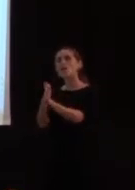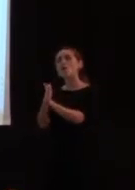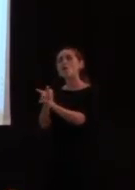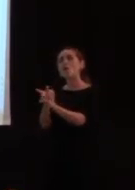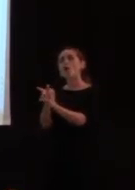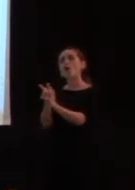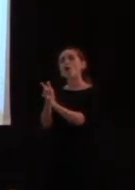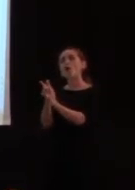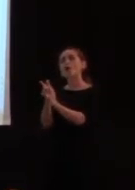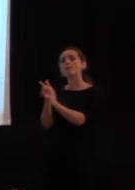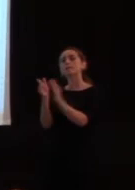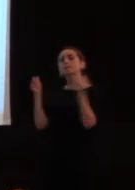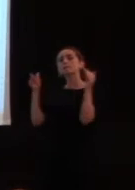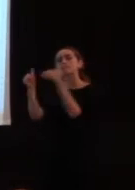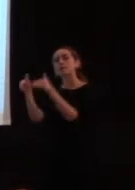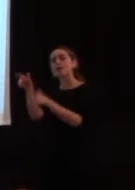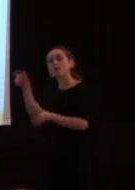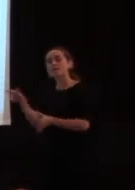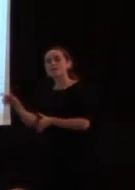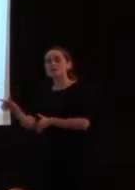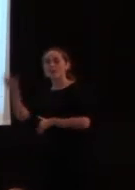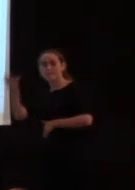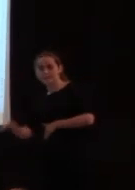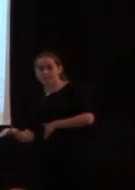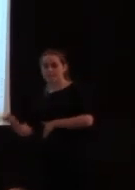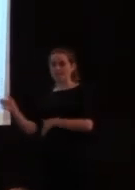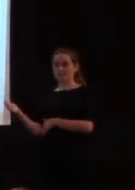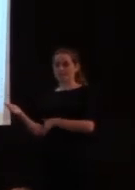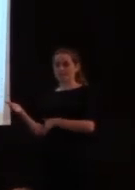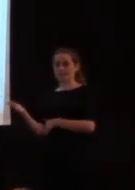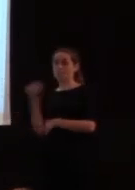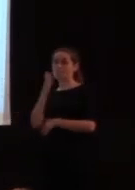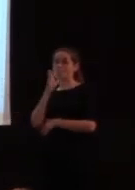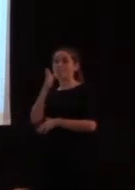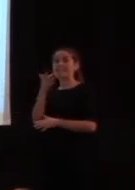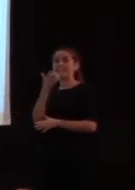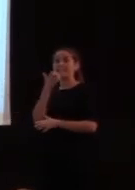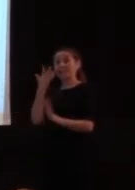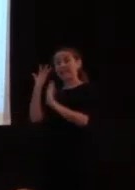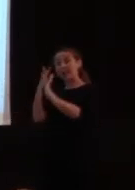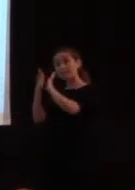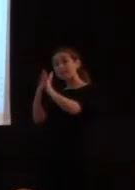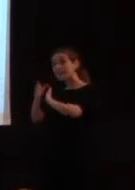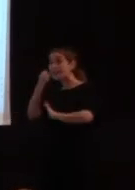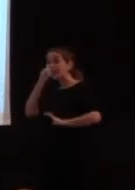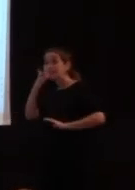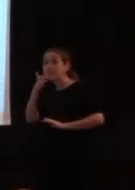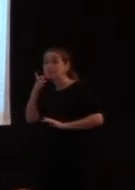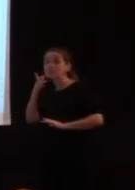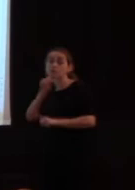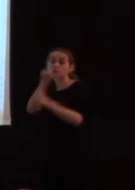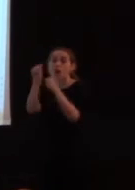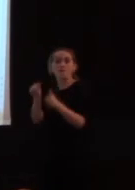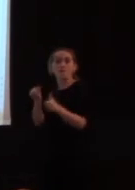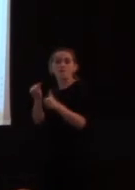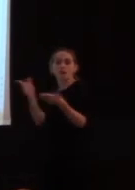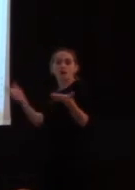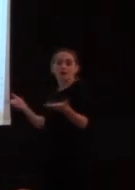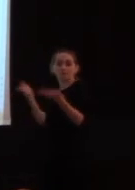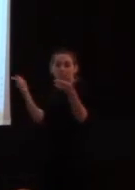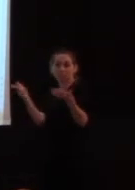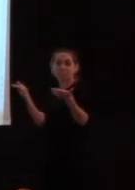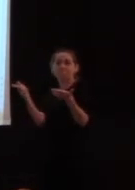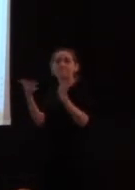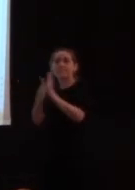medida que alguien sabe explicar el conocimiento de una manera muy coloquial, entiende el conocimiento. Y luego ya, cuando lo entiende, lo